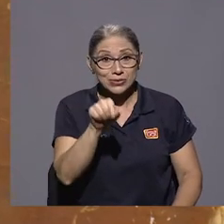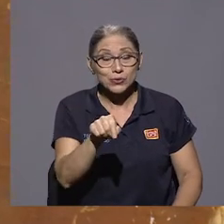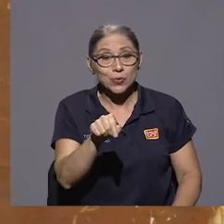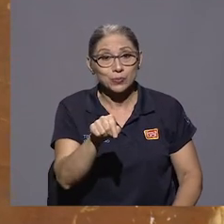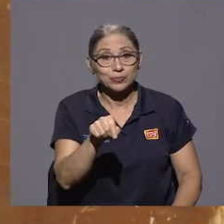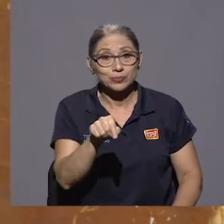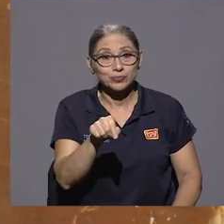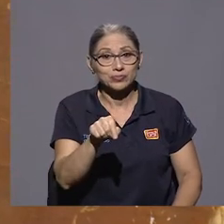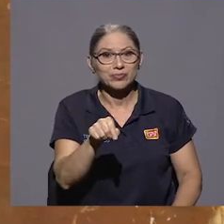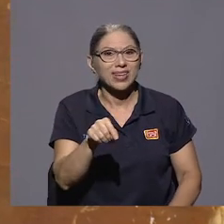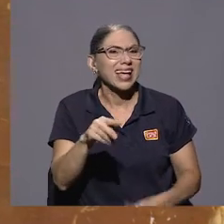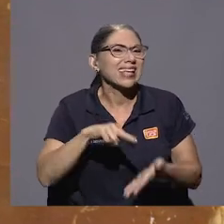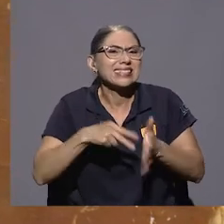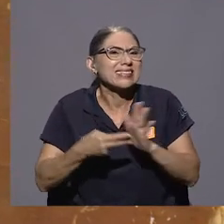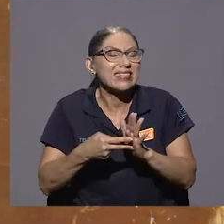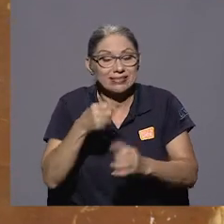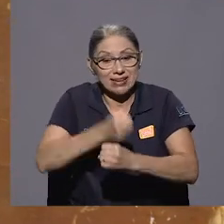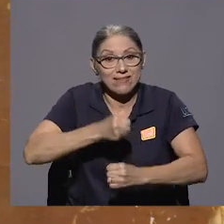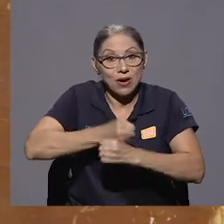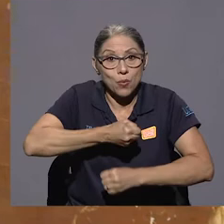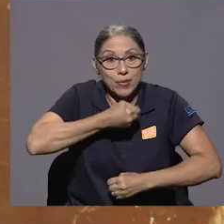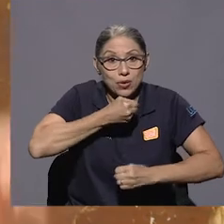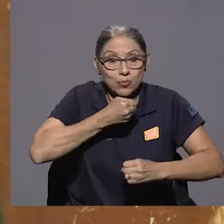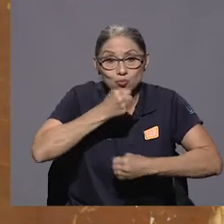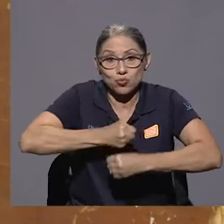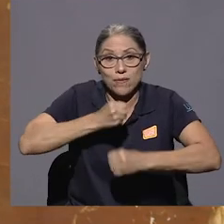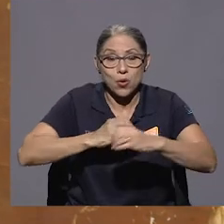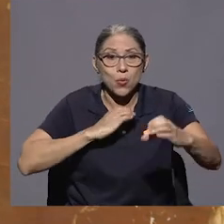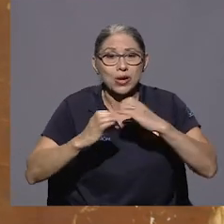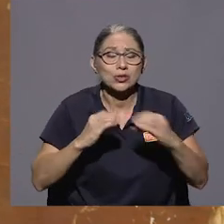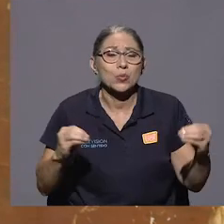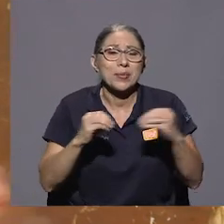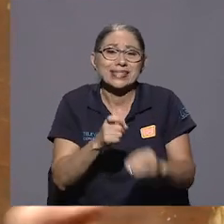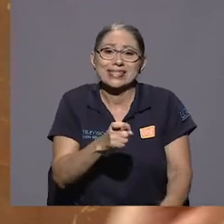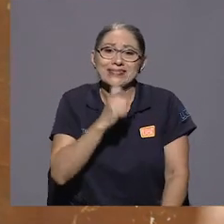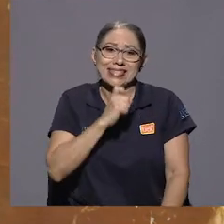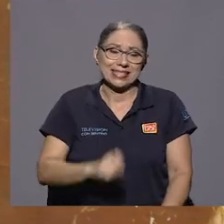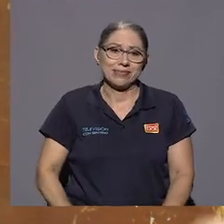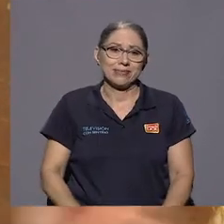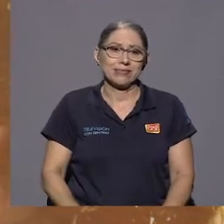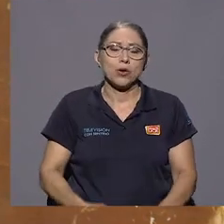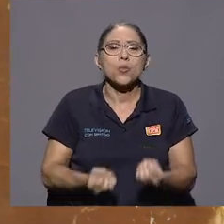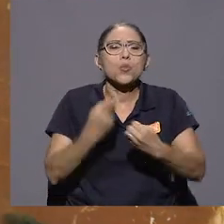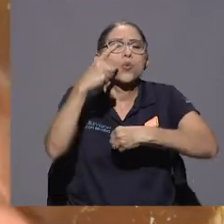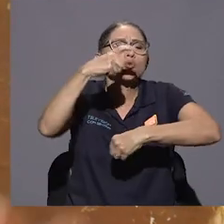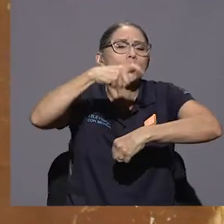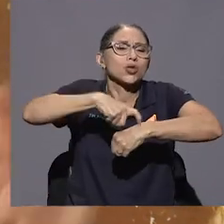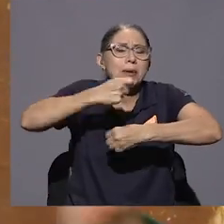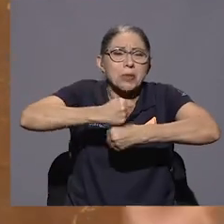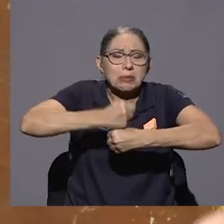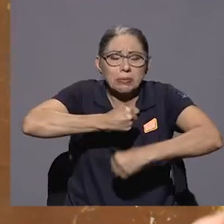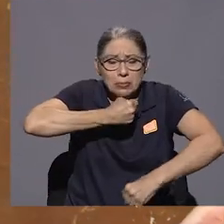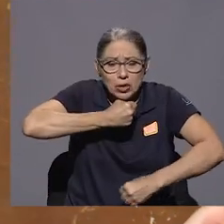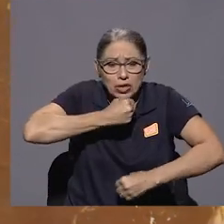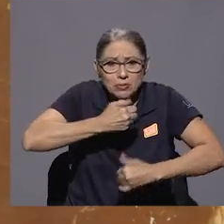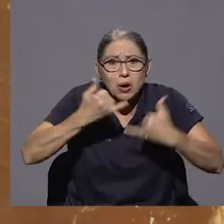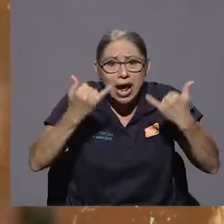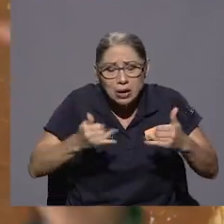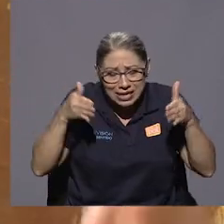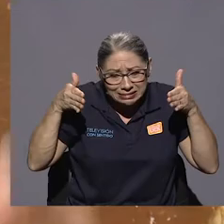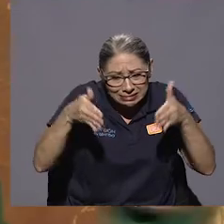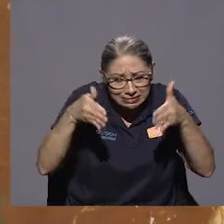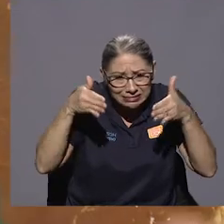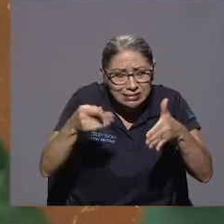hace el trabajo del periodismo y la comunicación más difícil, porque entonces mucho tiempo del periodismo se está dedicando